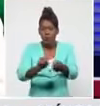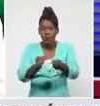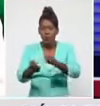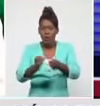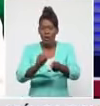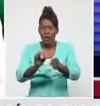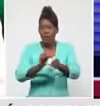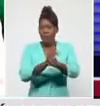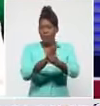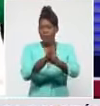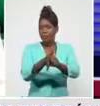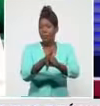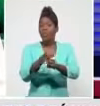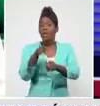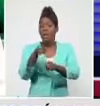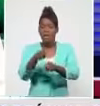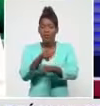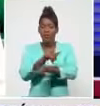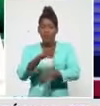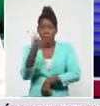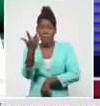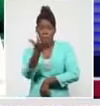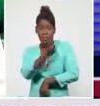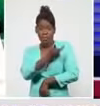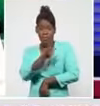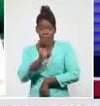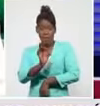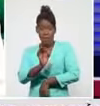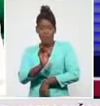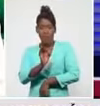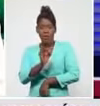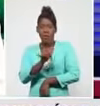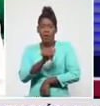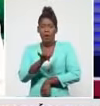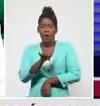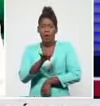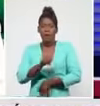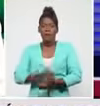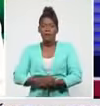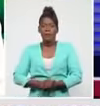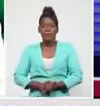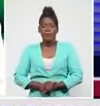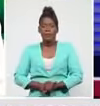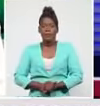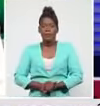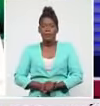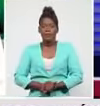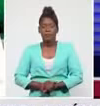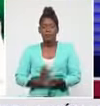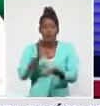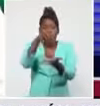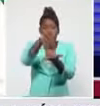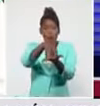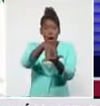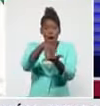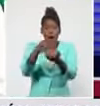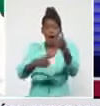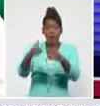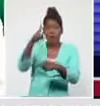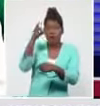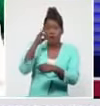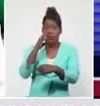porque además esta vacuna no se puede administrar en un territorio sí, en otro no. Hay que